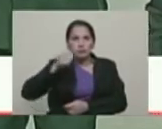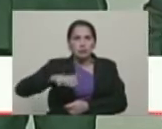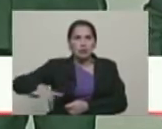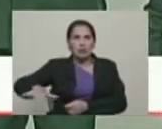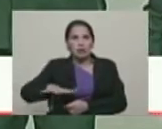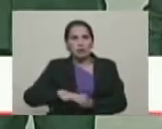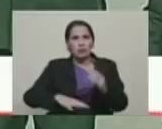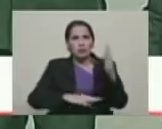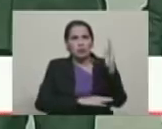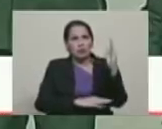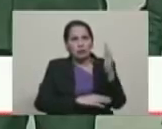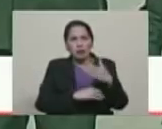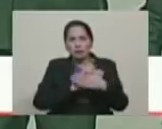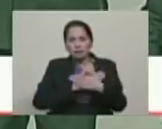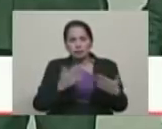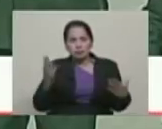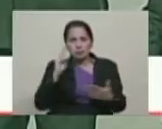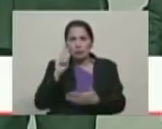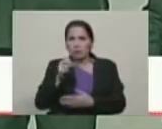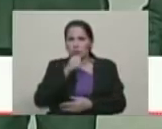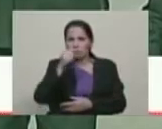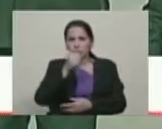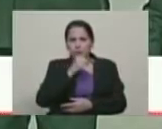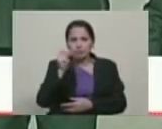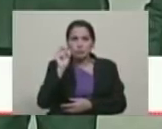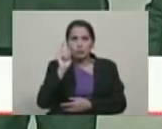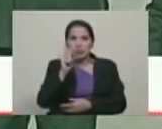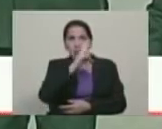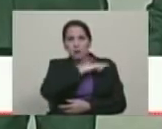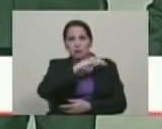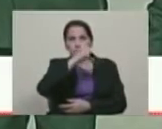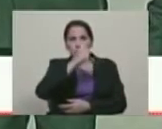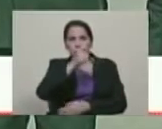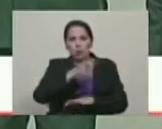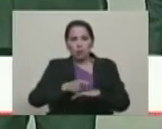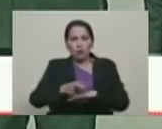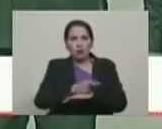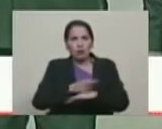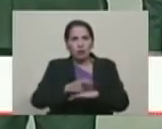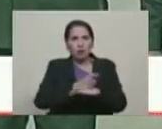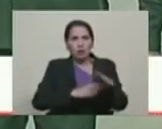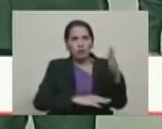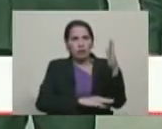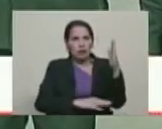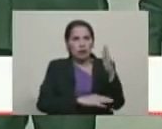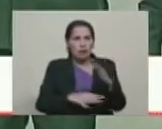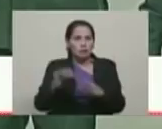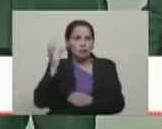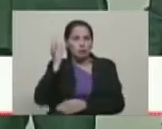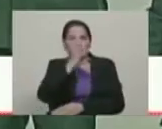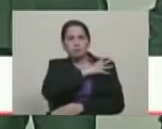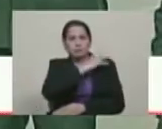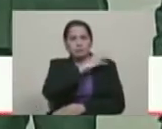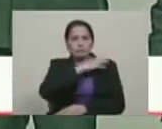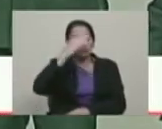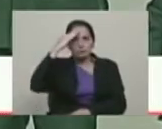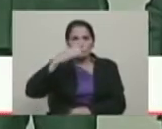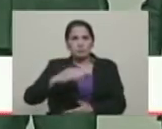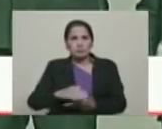Lara. Adelante, querida compañera almirante en jefa y gobernadora del estado Lara, Carmen Teresa Meléndez